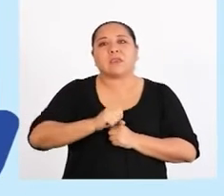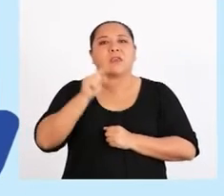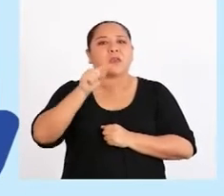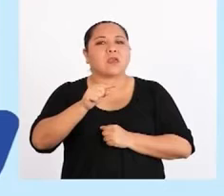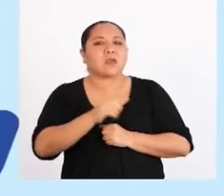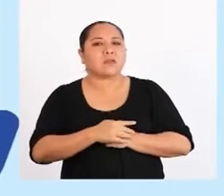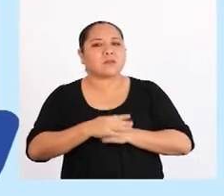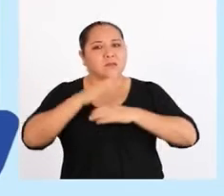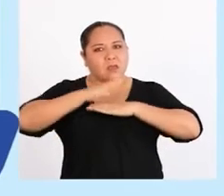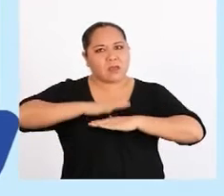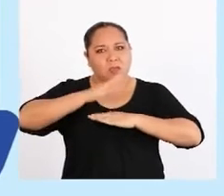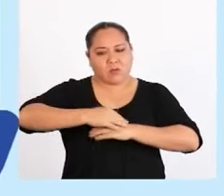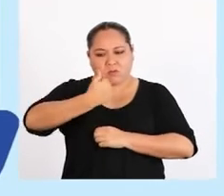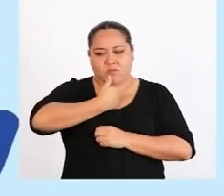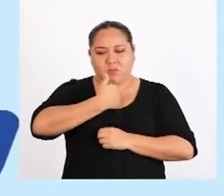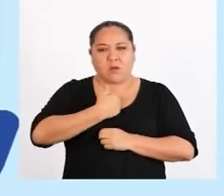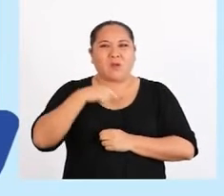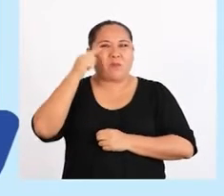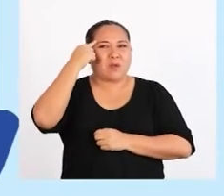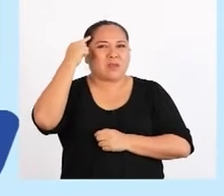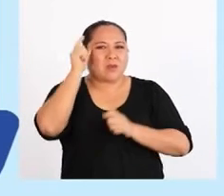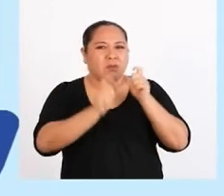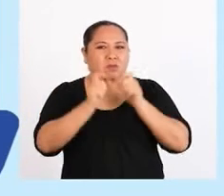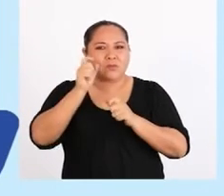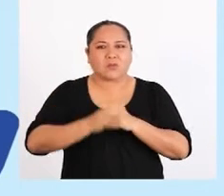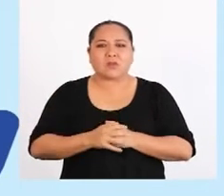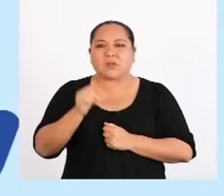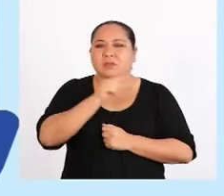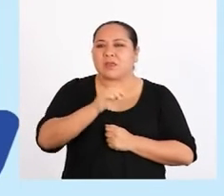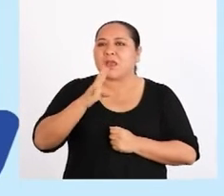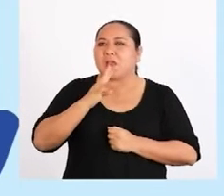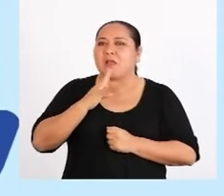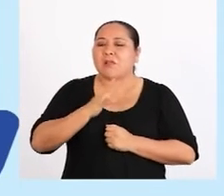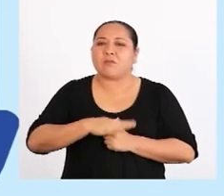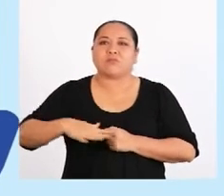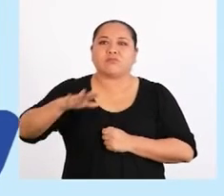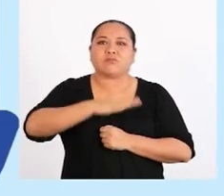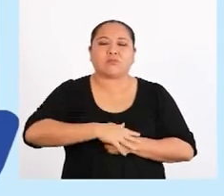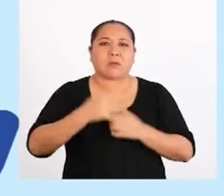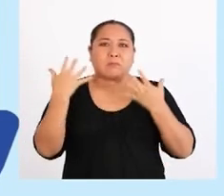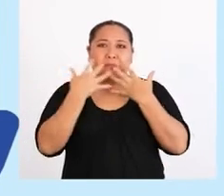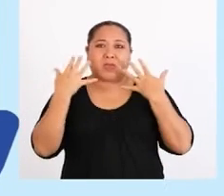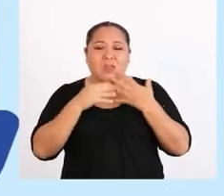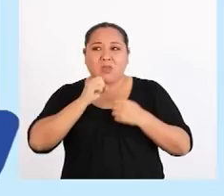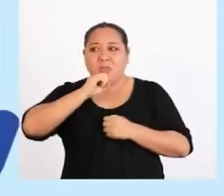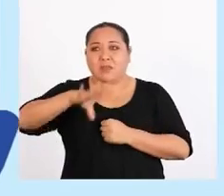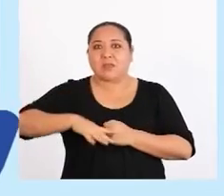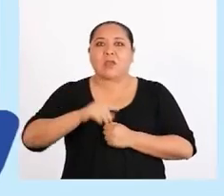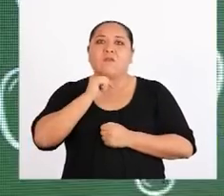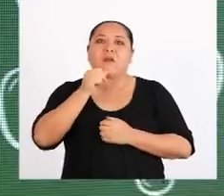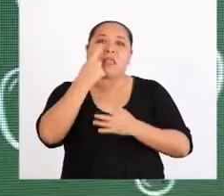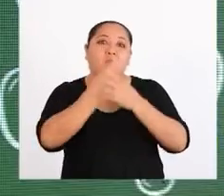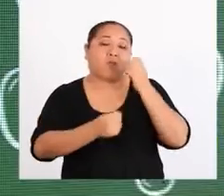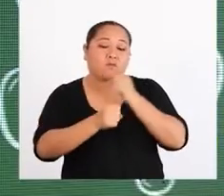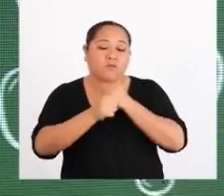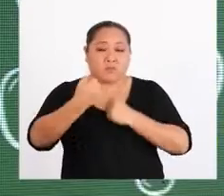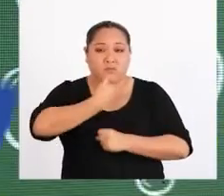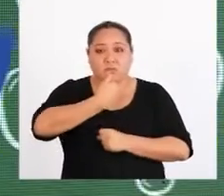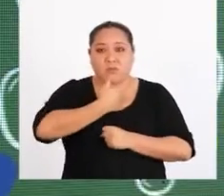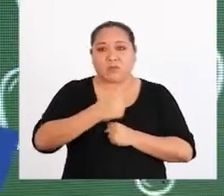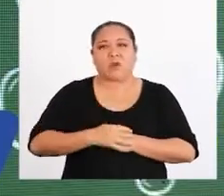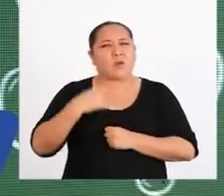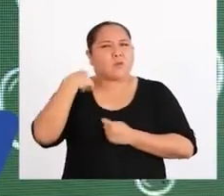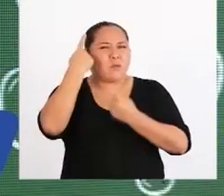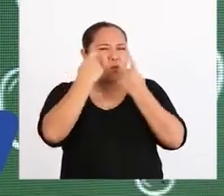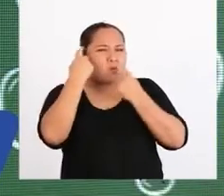segura de sí misma. Pienso que las personas que hablan en público no tienen miedo a expresarse, ya que confían en sí mismos. ¿Te preguntas